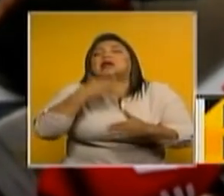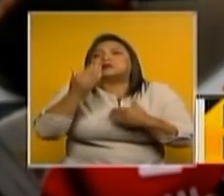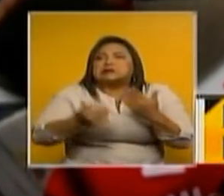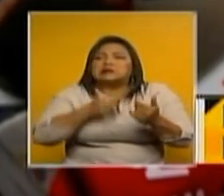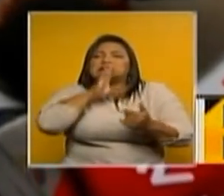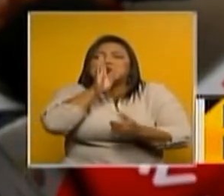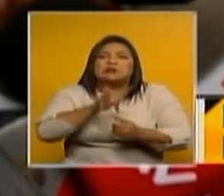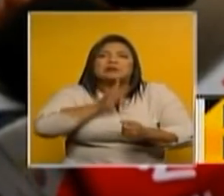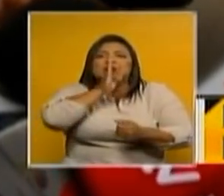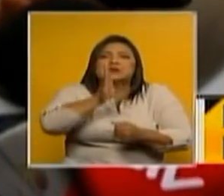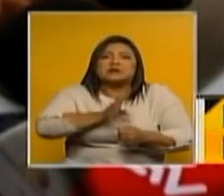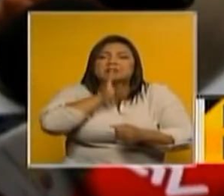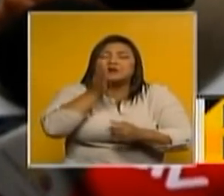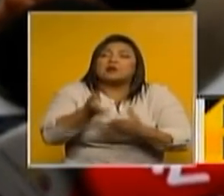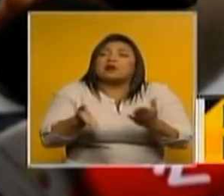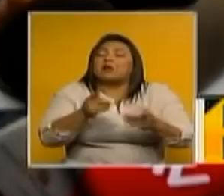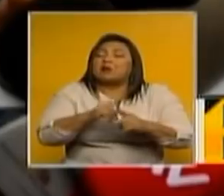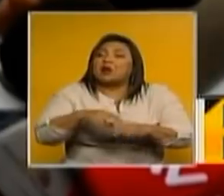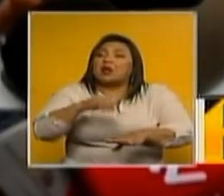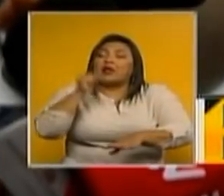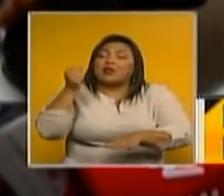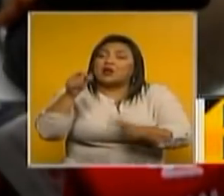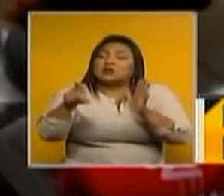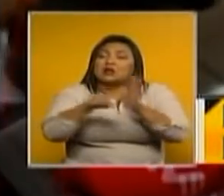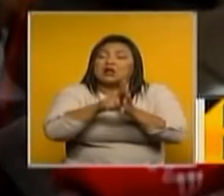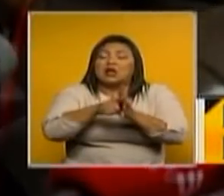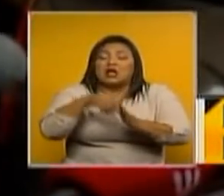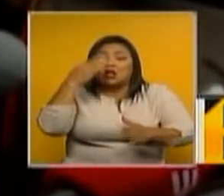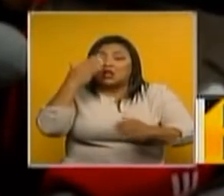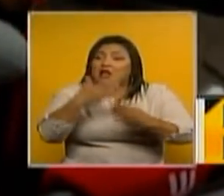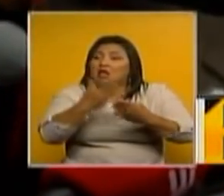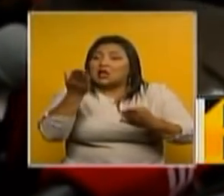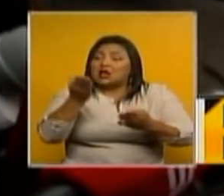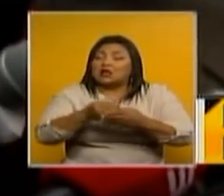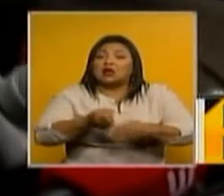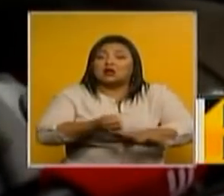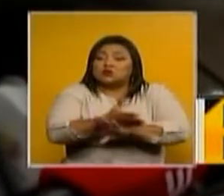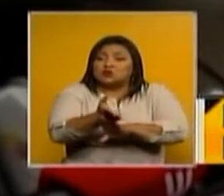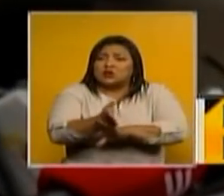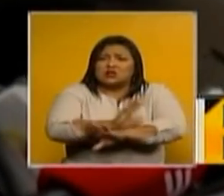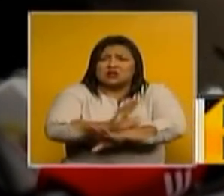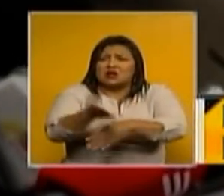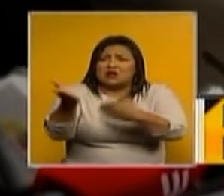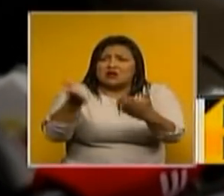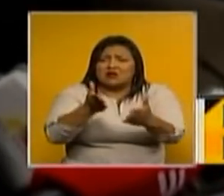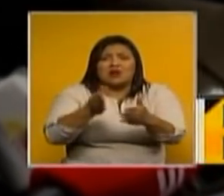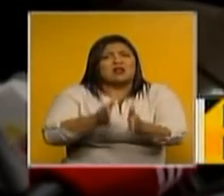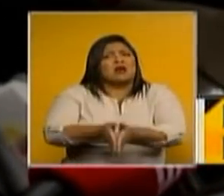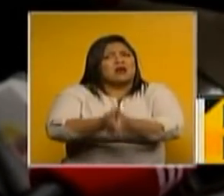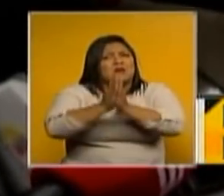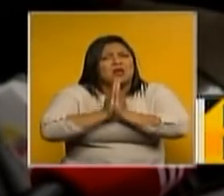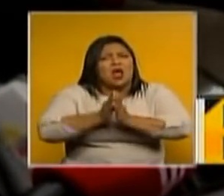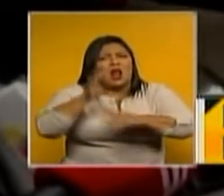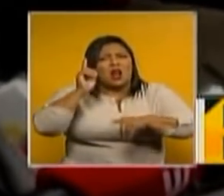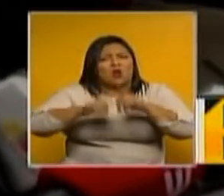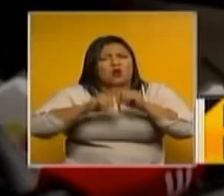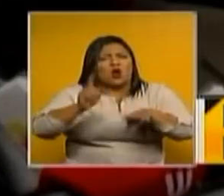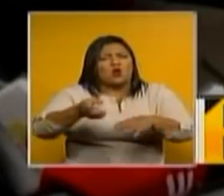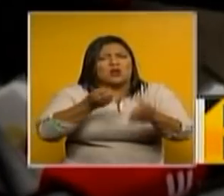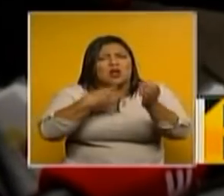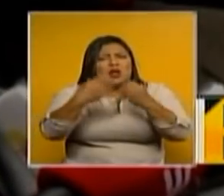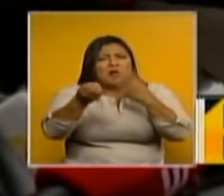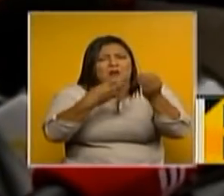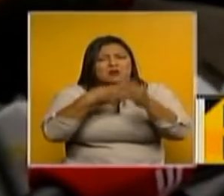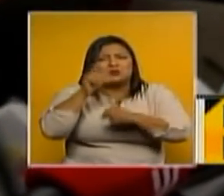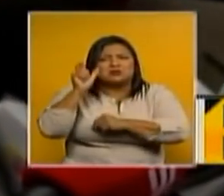momento. Y la omisión en derecho penal es directa. Mire, la sugerencia está dada. Ya está pidiendo algunas otras versiones